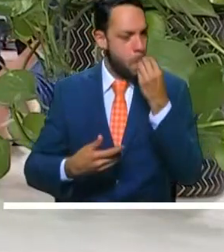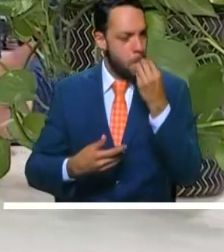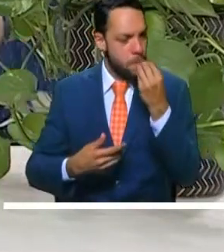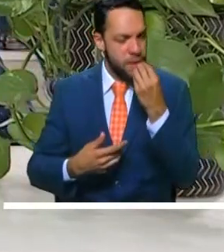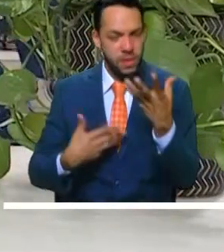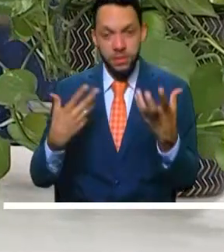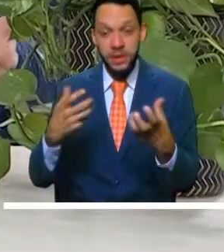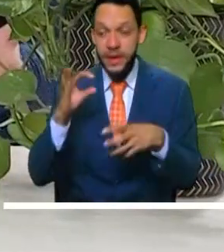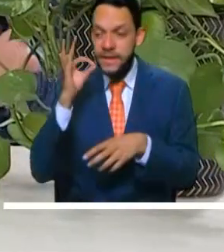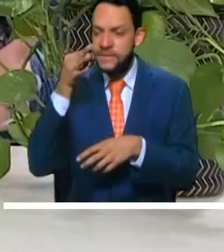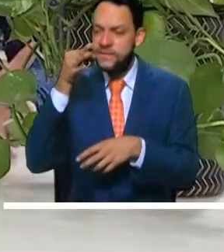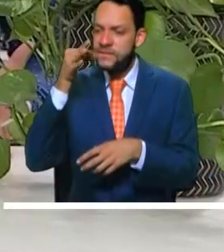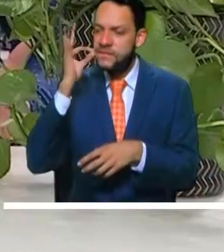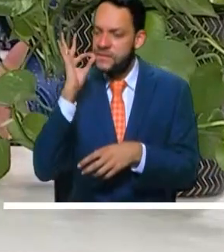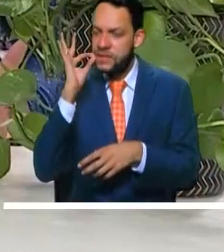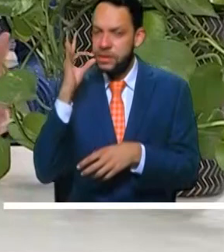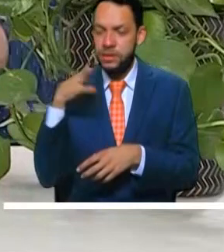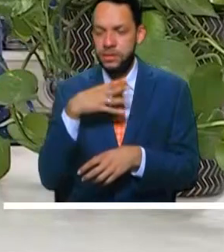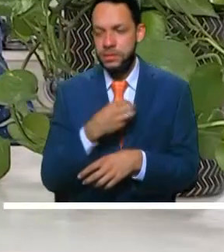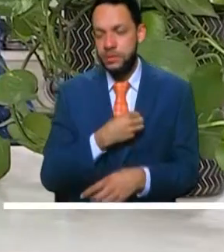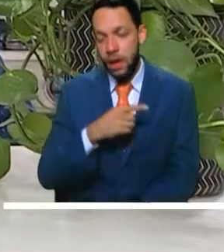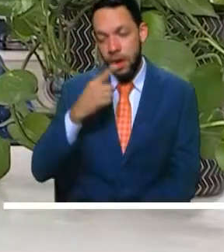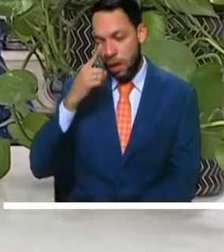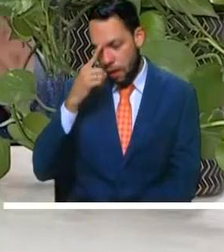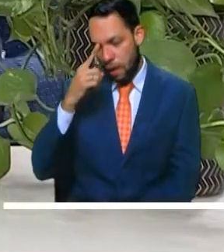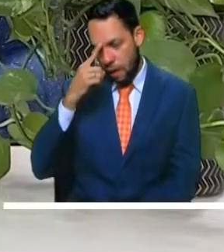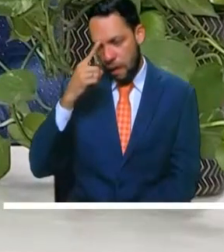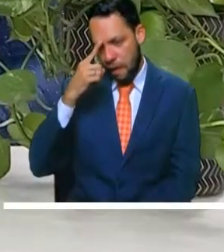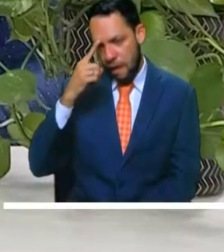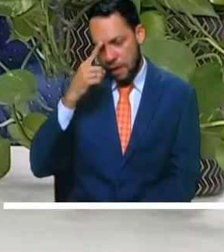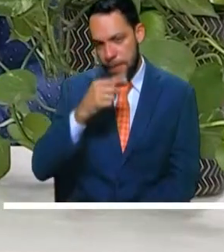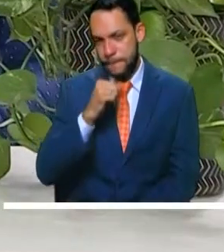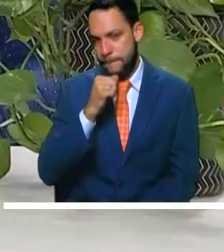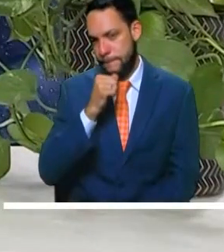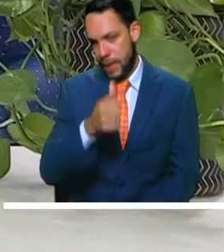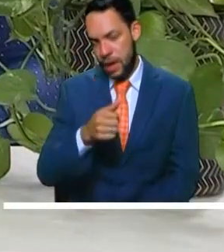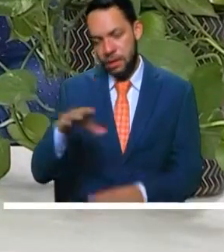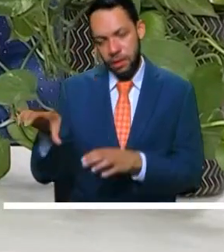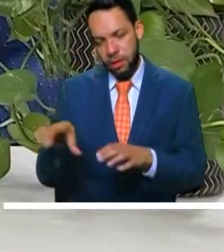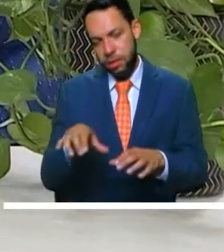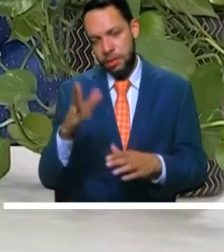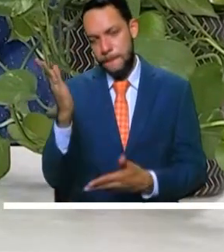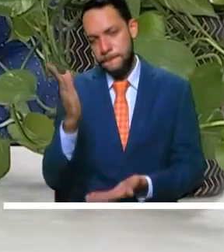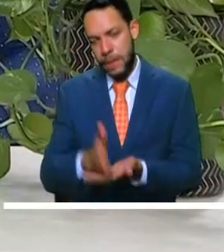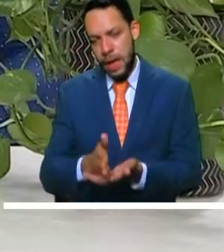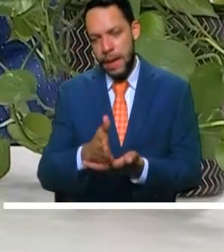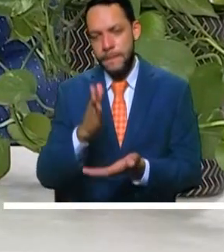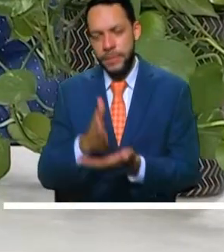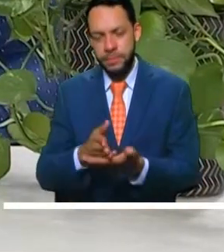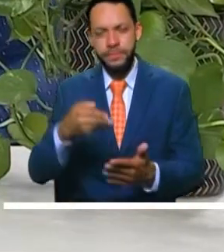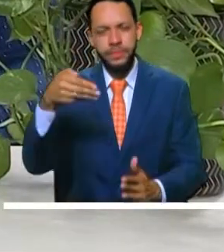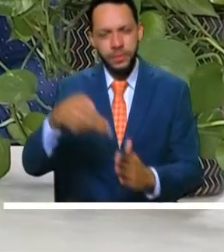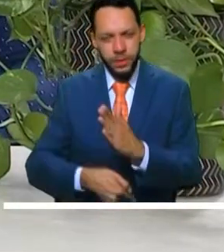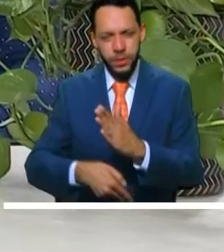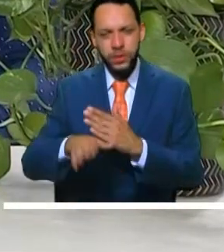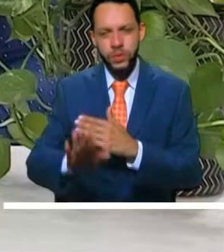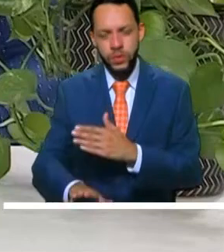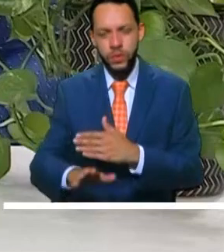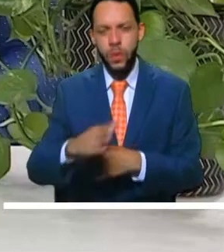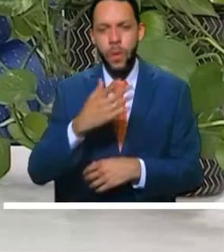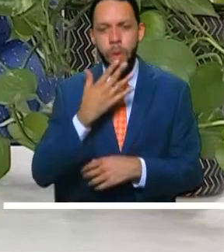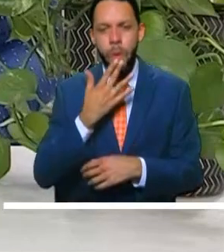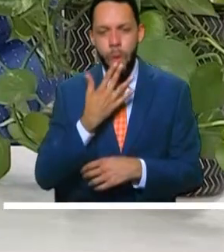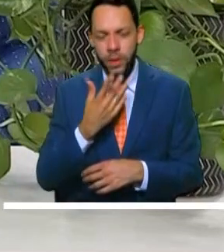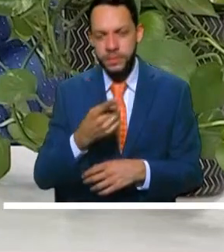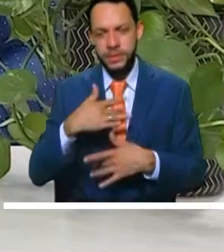delicioso, porque donde no hay placer no puedes mantener los hábitos a largo plazo. Entonces recuerda, donde hay color